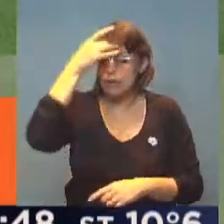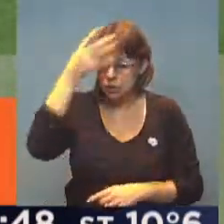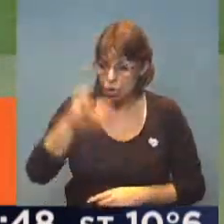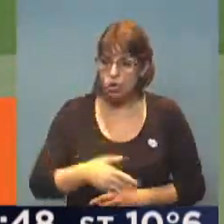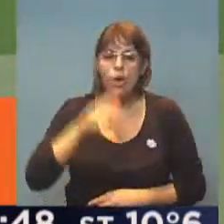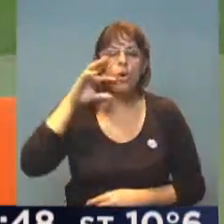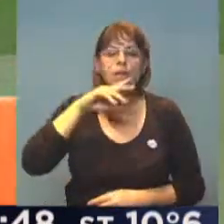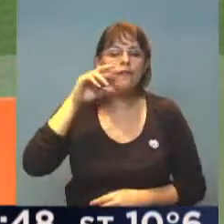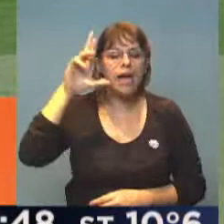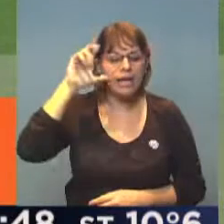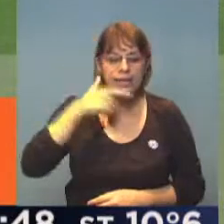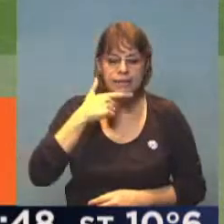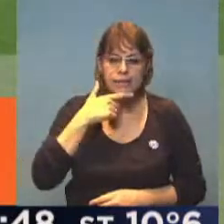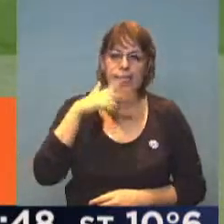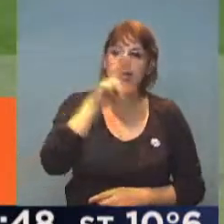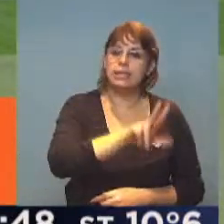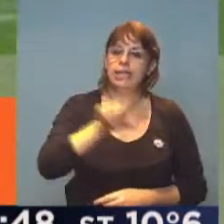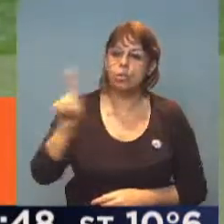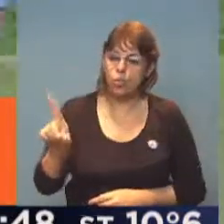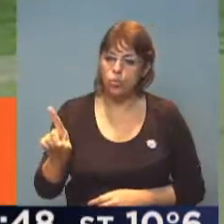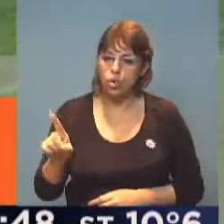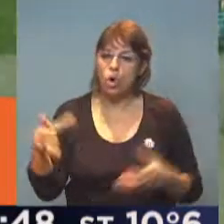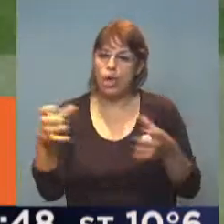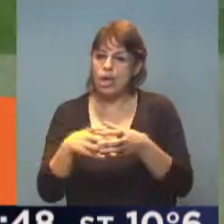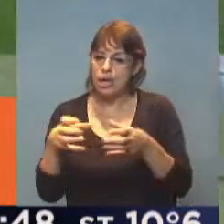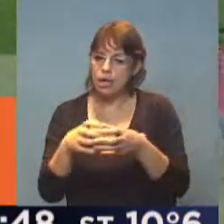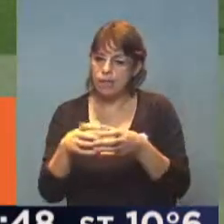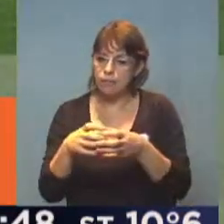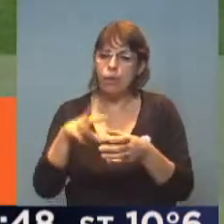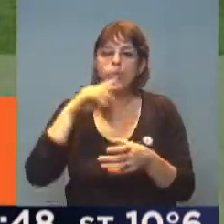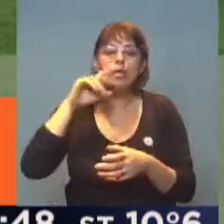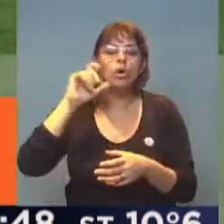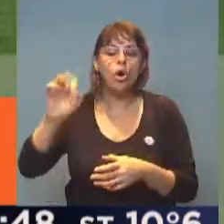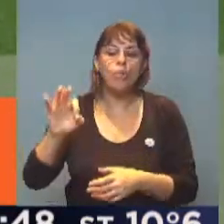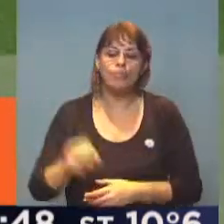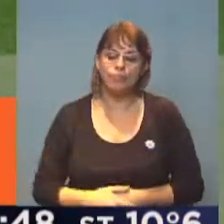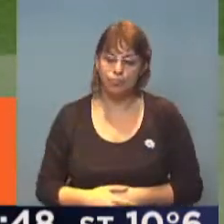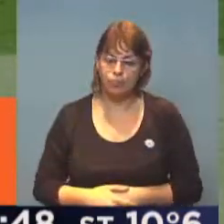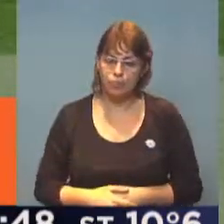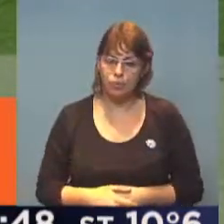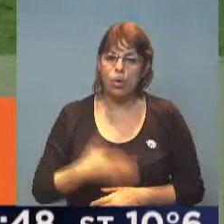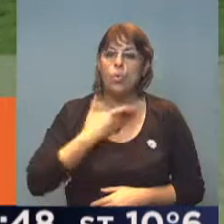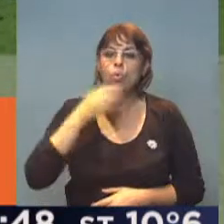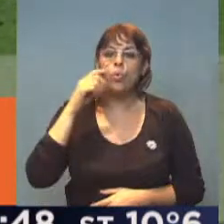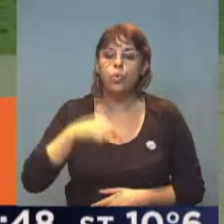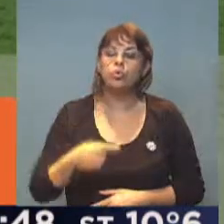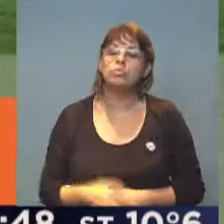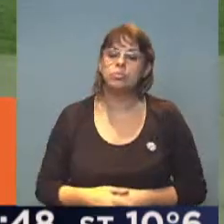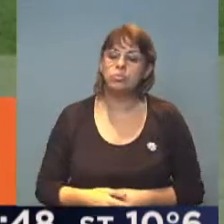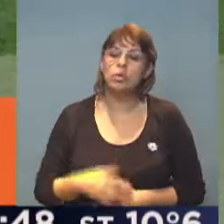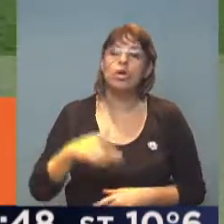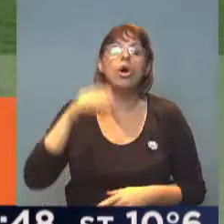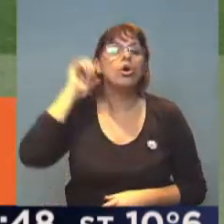Olivares ponía el 3-1 para el equipo del Gran Vicó. Guillermo Fun, que entró en el complemento, y